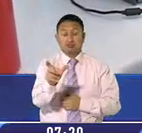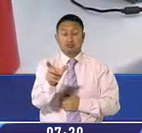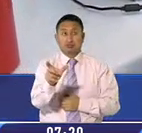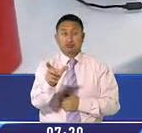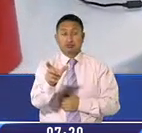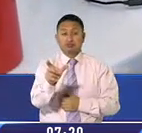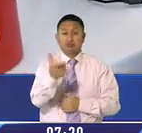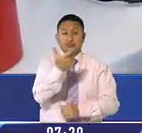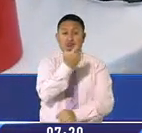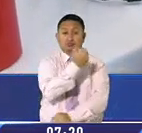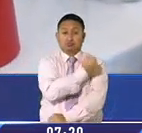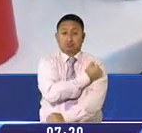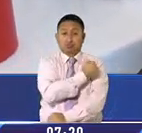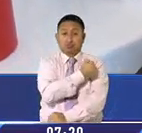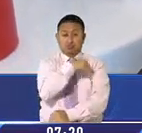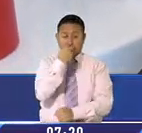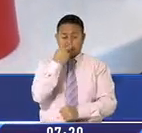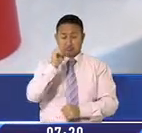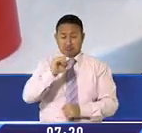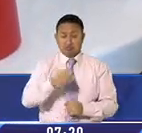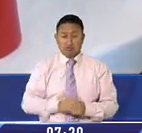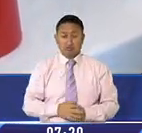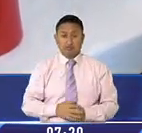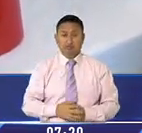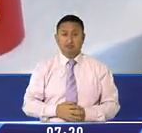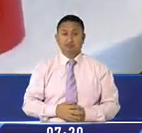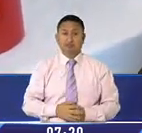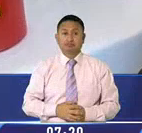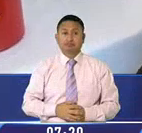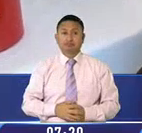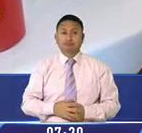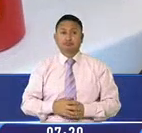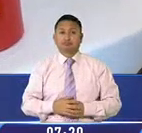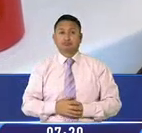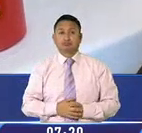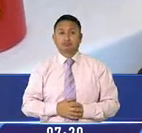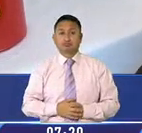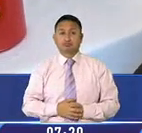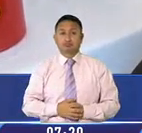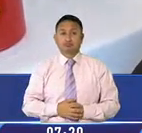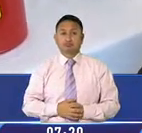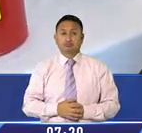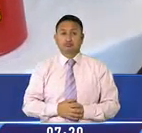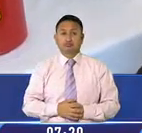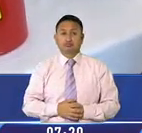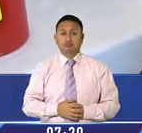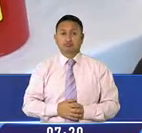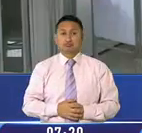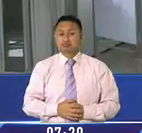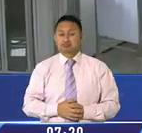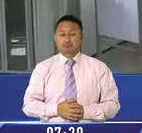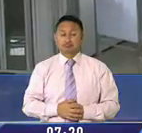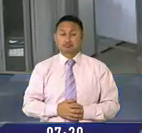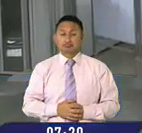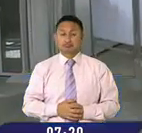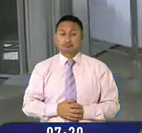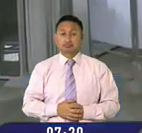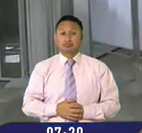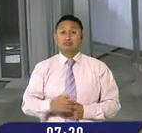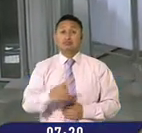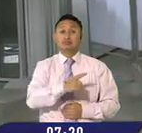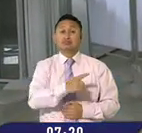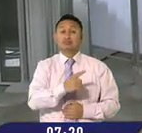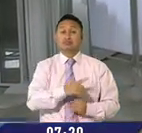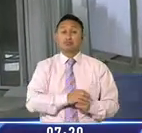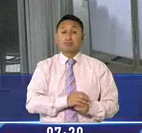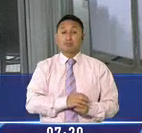tener el esquema completo de vacunas, o sea, las dos dosis, la cédula. Mira más. Sin embargo, el número de pruebas positivas también aumentó,